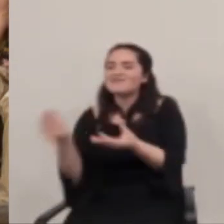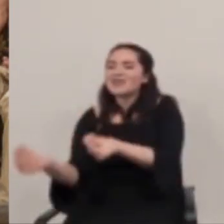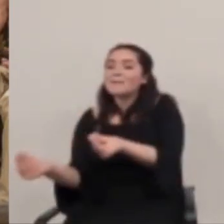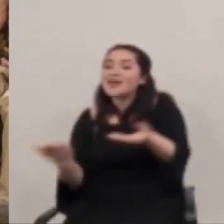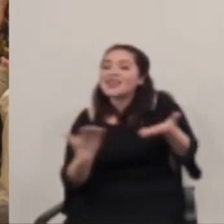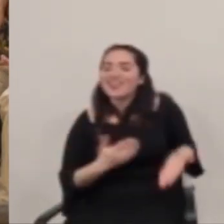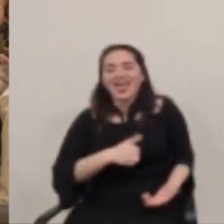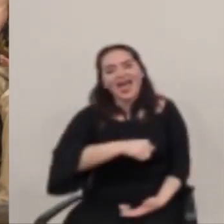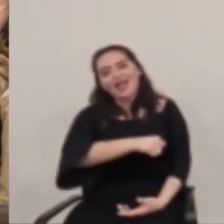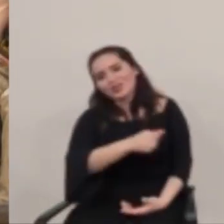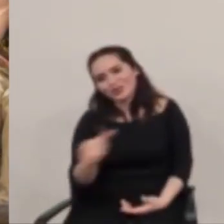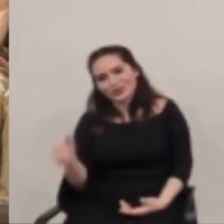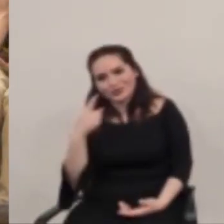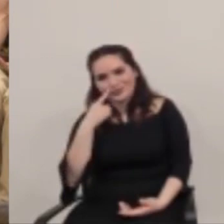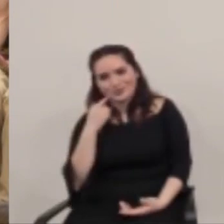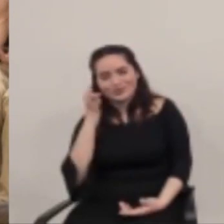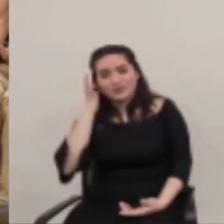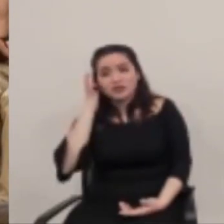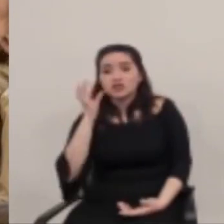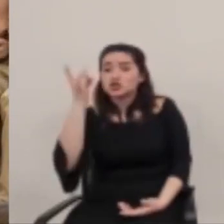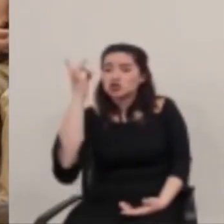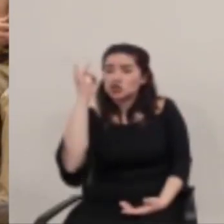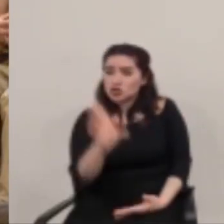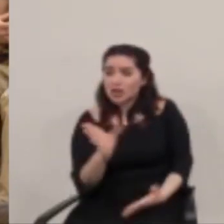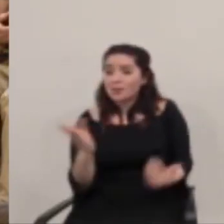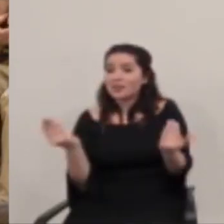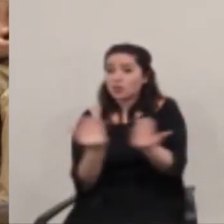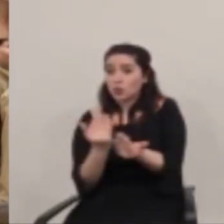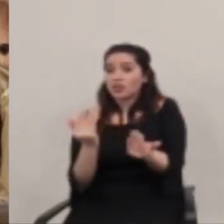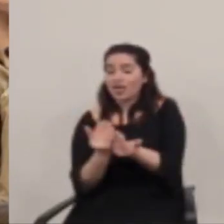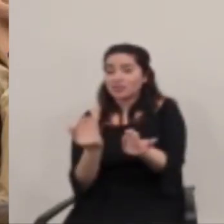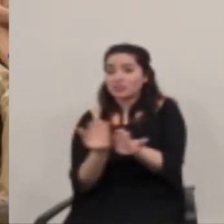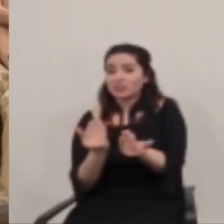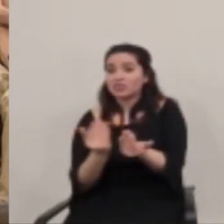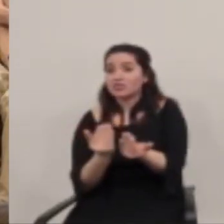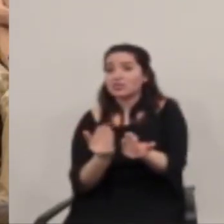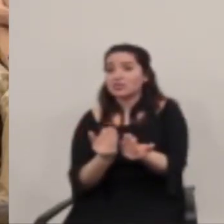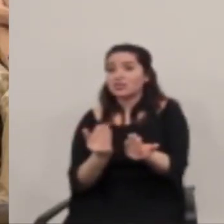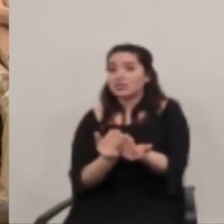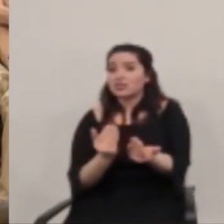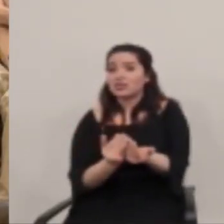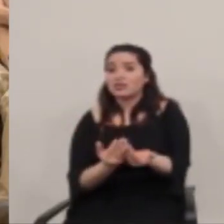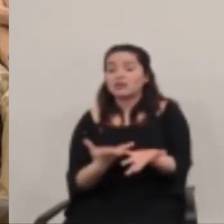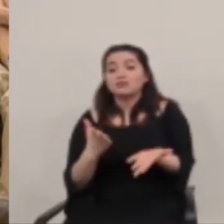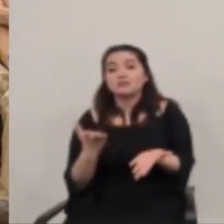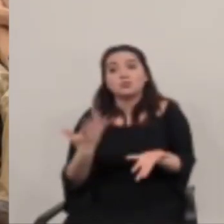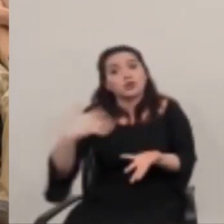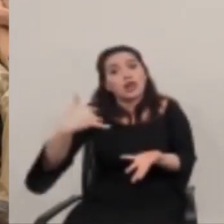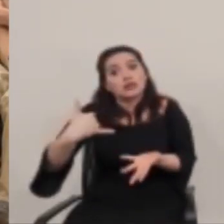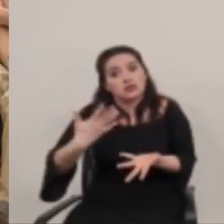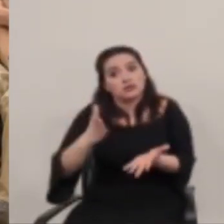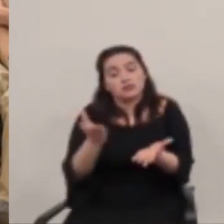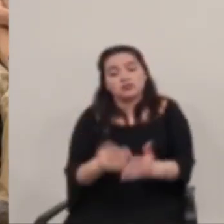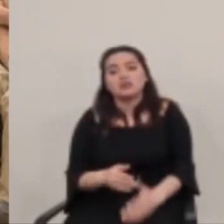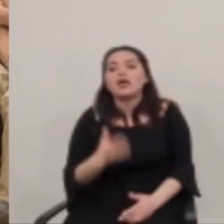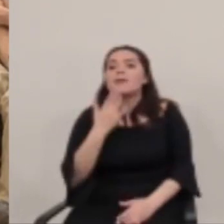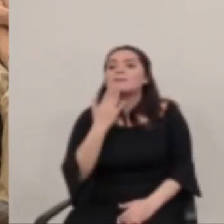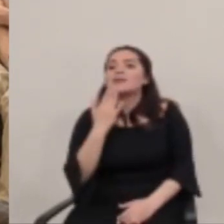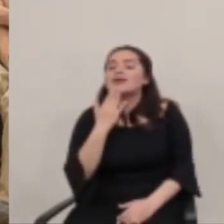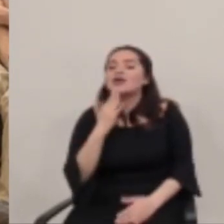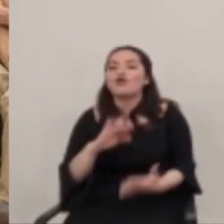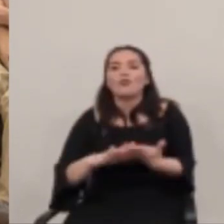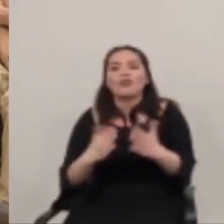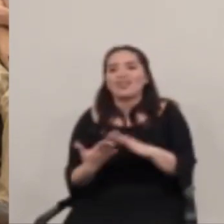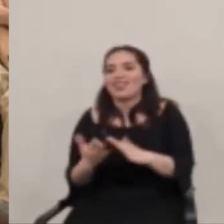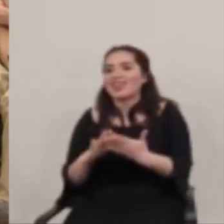y a todas. No solamente a los estudiantes, que son el cuerpo académico importante, sino también a la comunidad